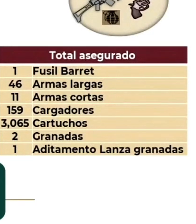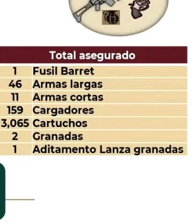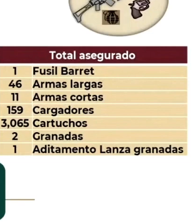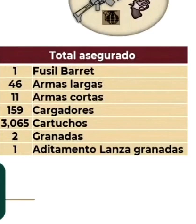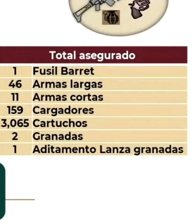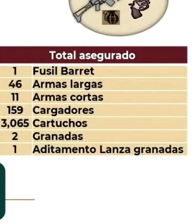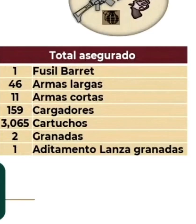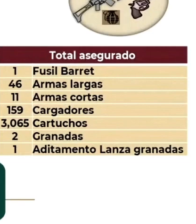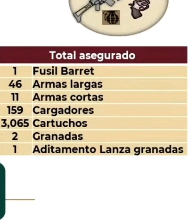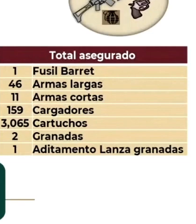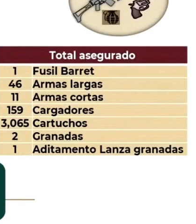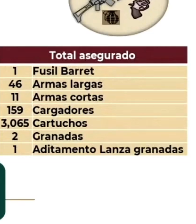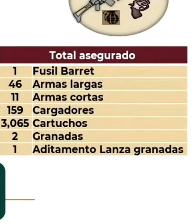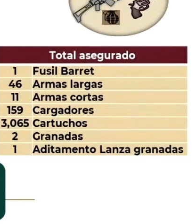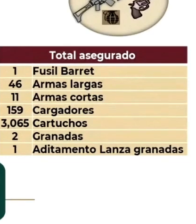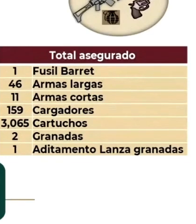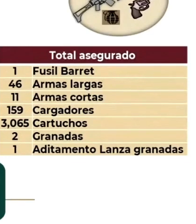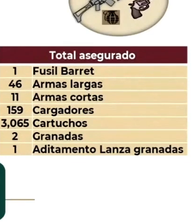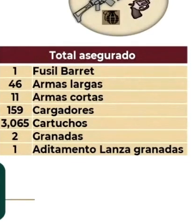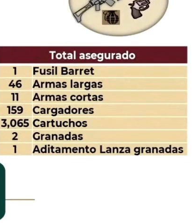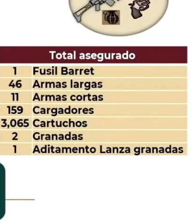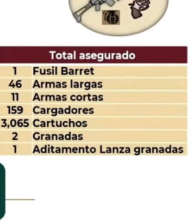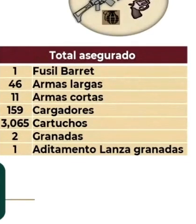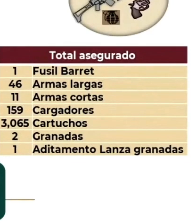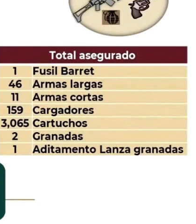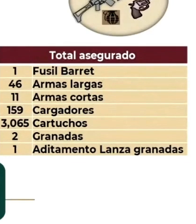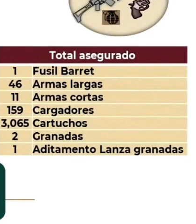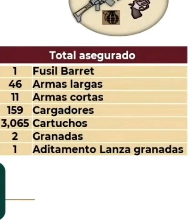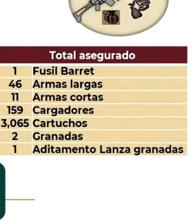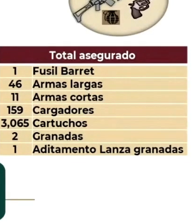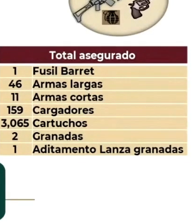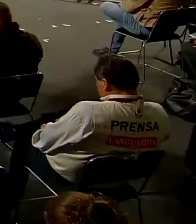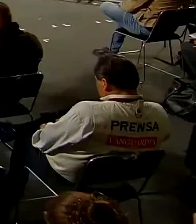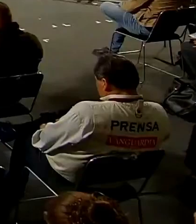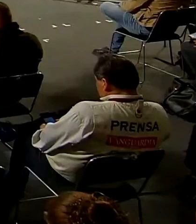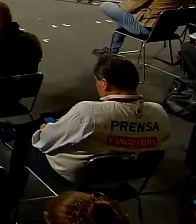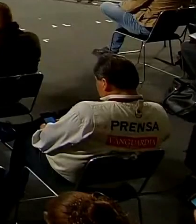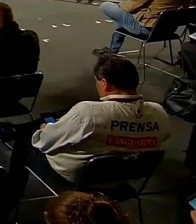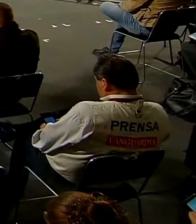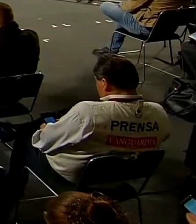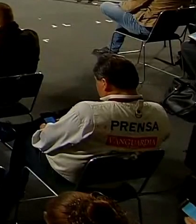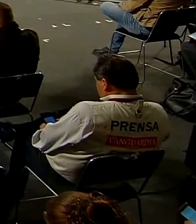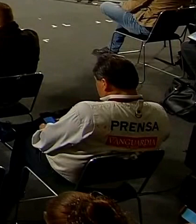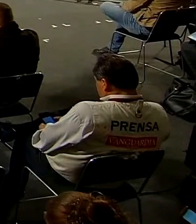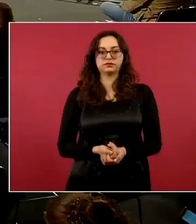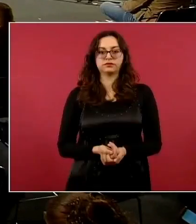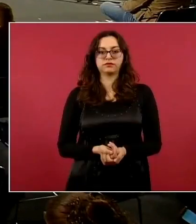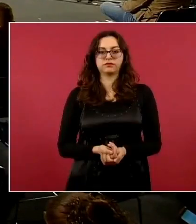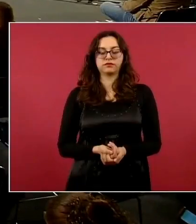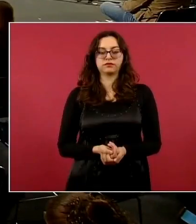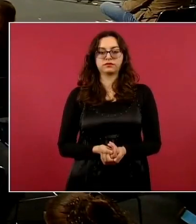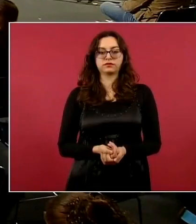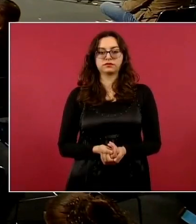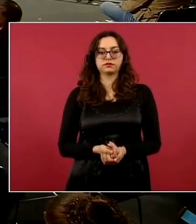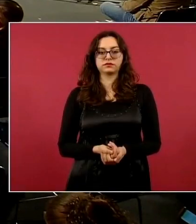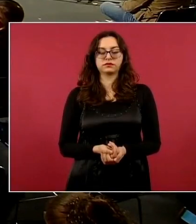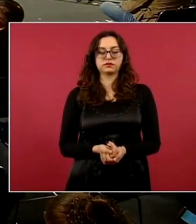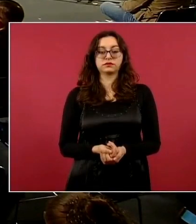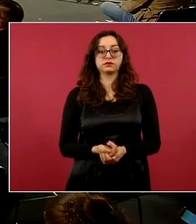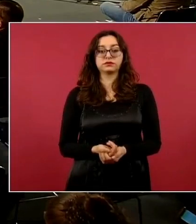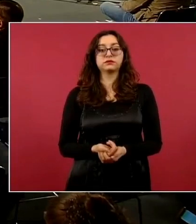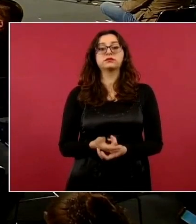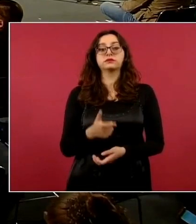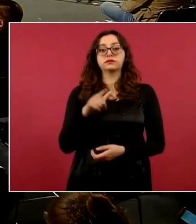tres armas cortas 60 cargadores y 1635 cartuchos el día 17